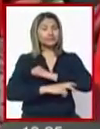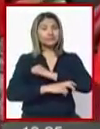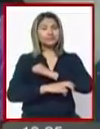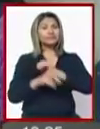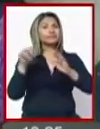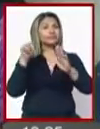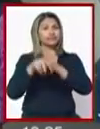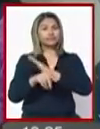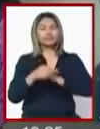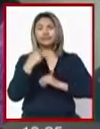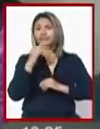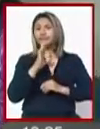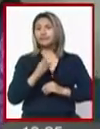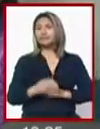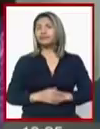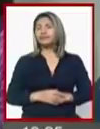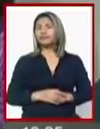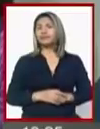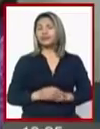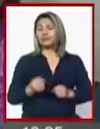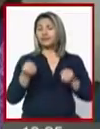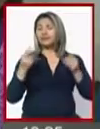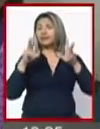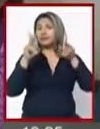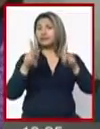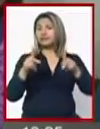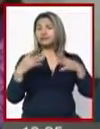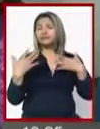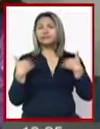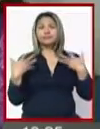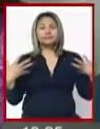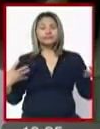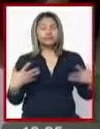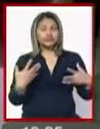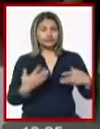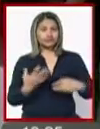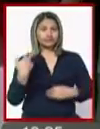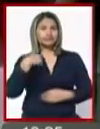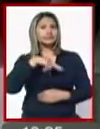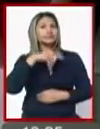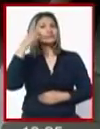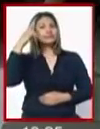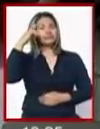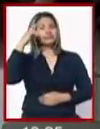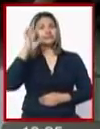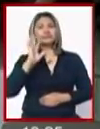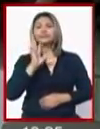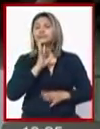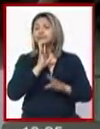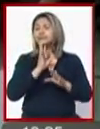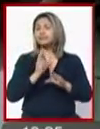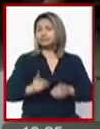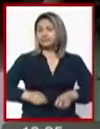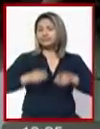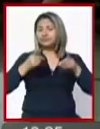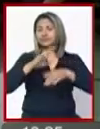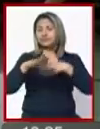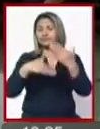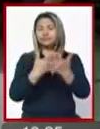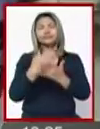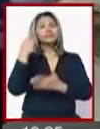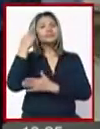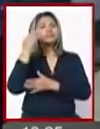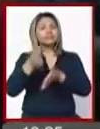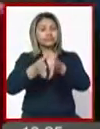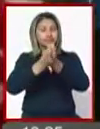enterrar vivos. Muchos de mis compañeros de verdad que ya están con miedo. Y nosotros por eso hemos denunciado todo esto y por